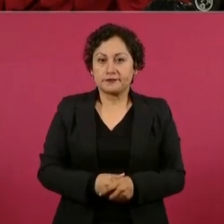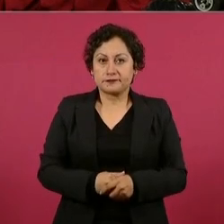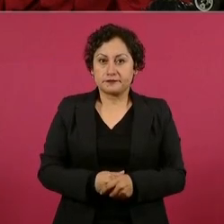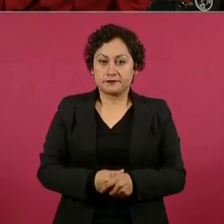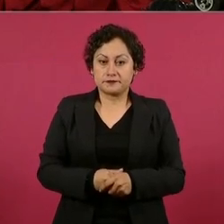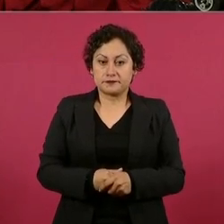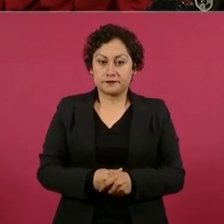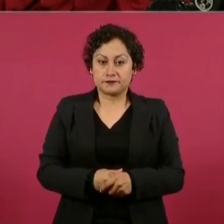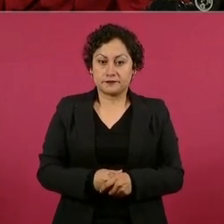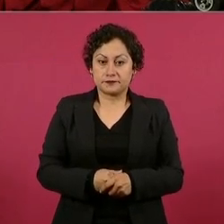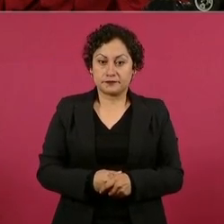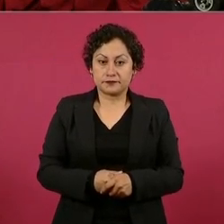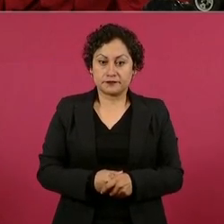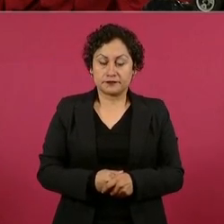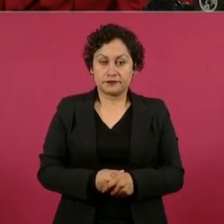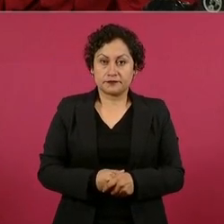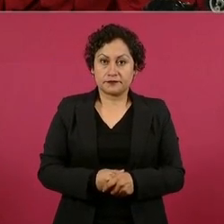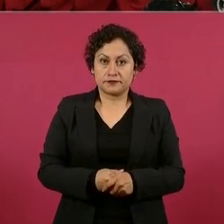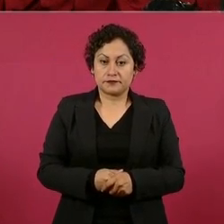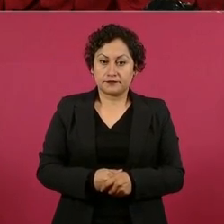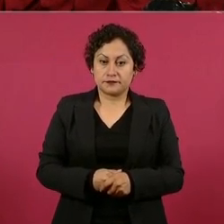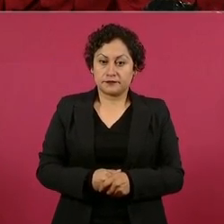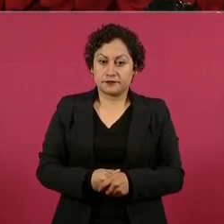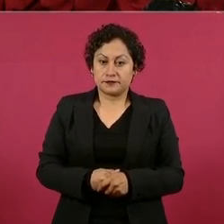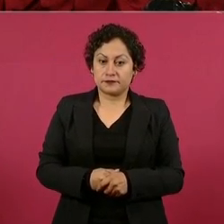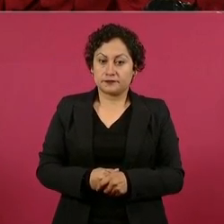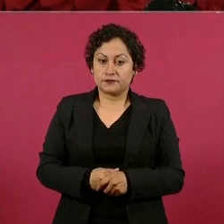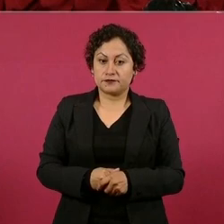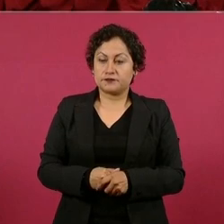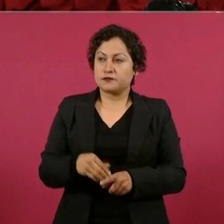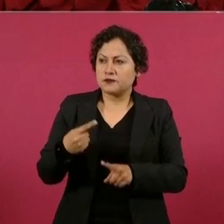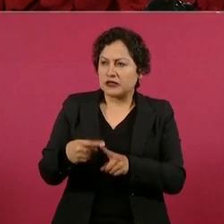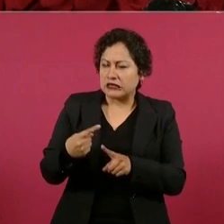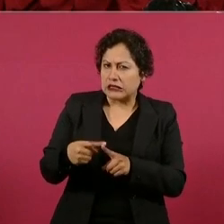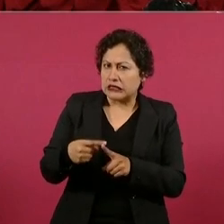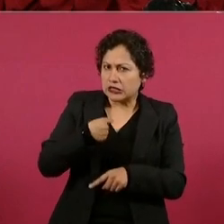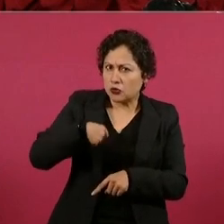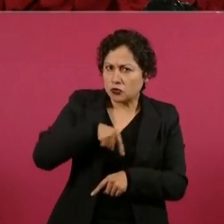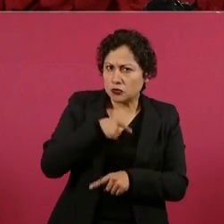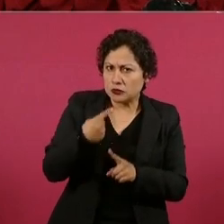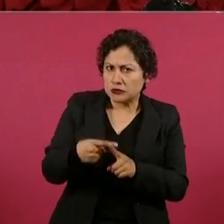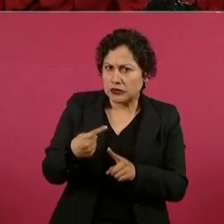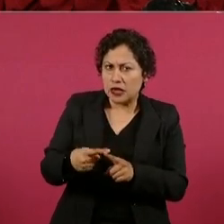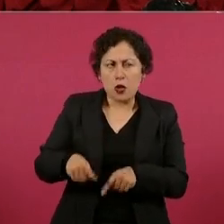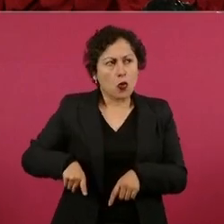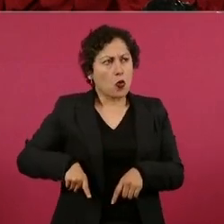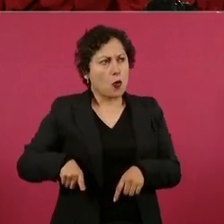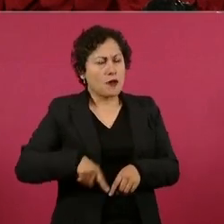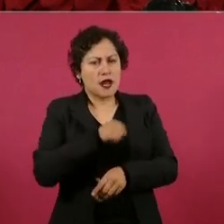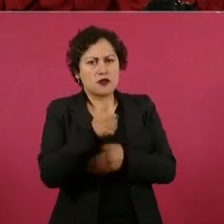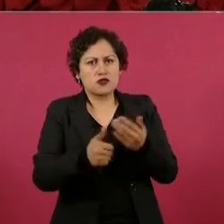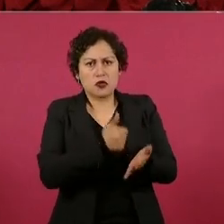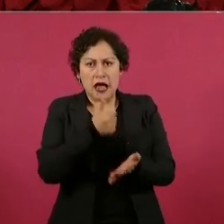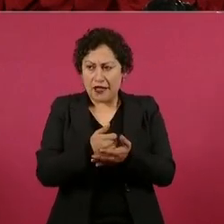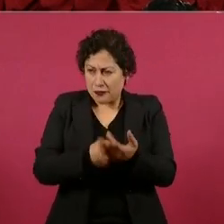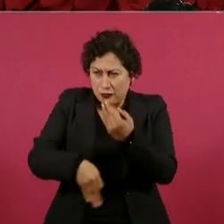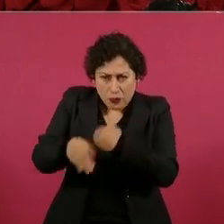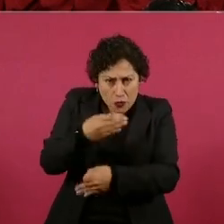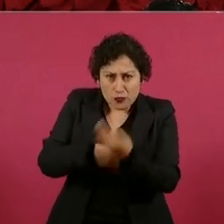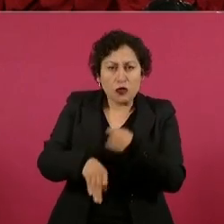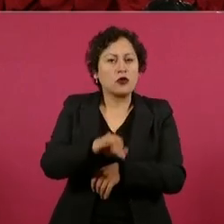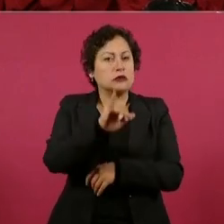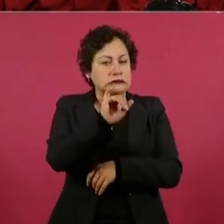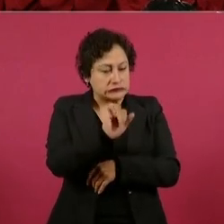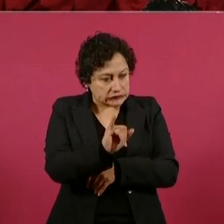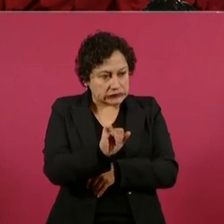Nosotros, o sea, desde octubre del año pasado. ¿Quiénes son nosotros? ¿El gobierno de la ciudad? El gobierno de la ciudad. Bueno, todo lo que hemos seguido, sí. todos los todo casos, lo que,